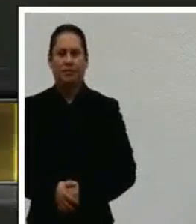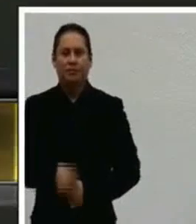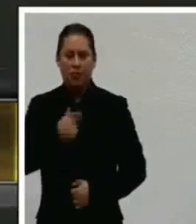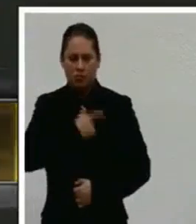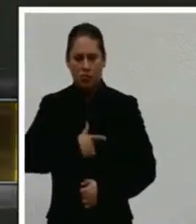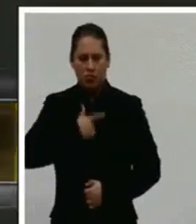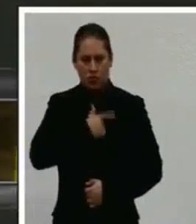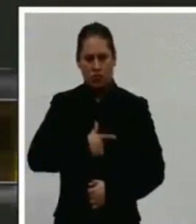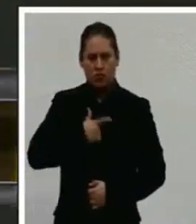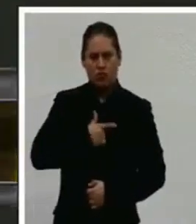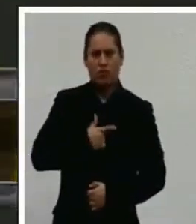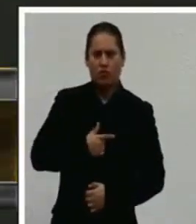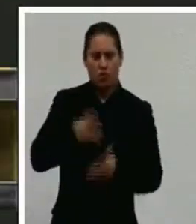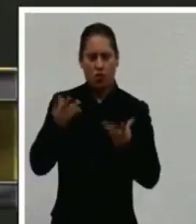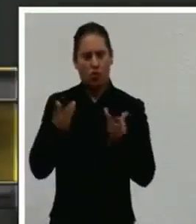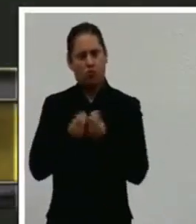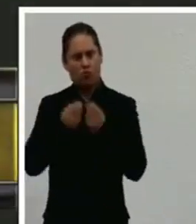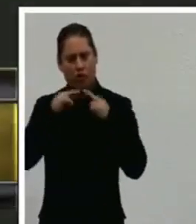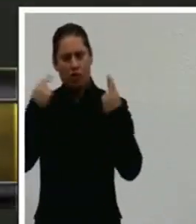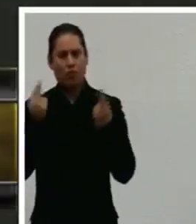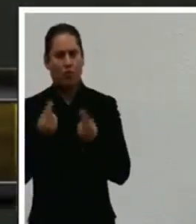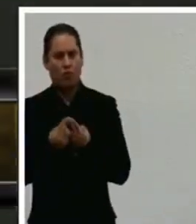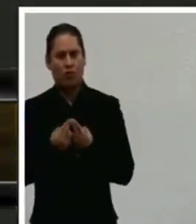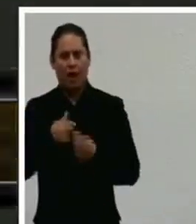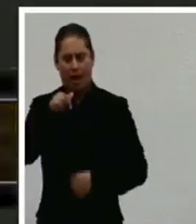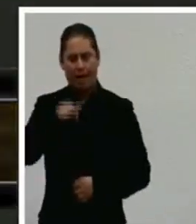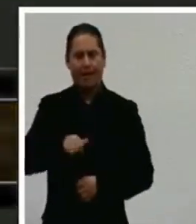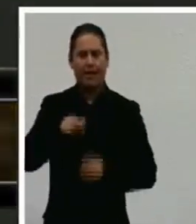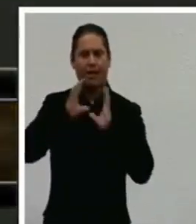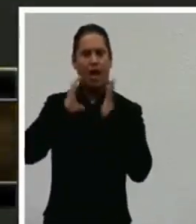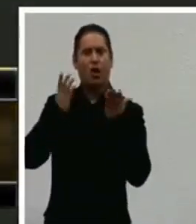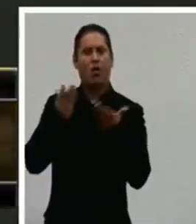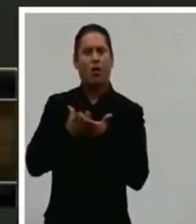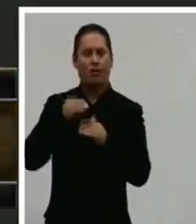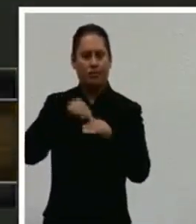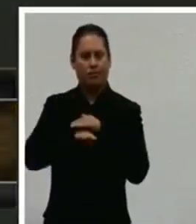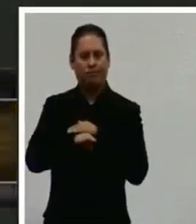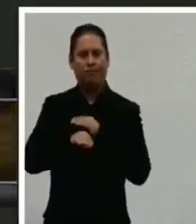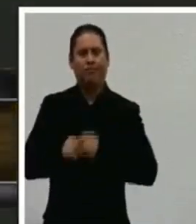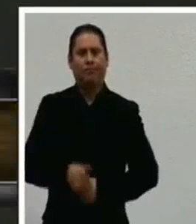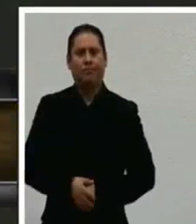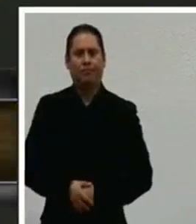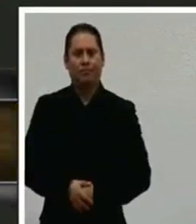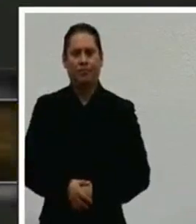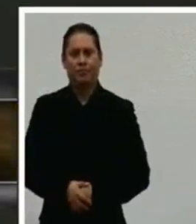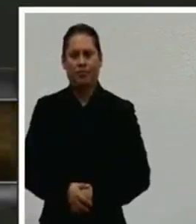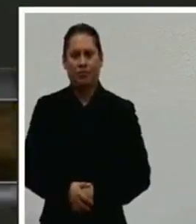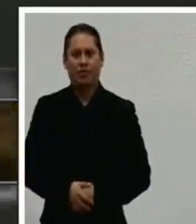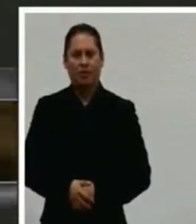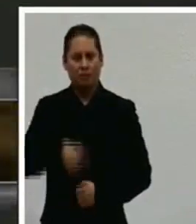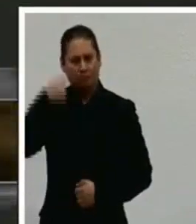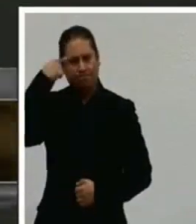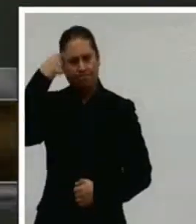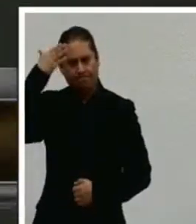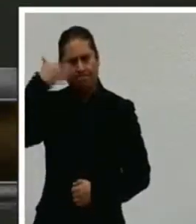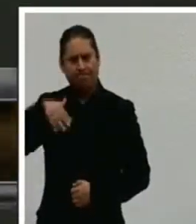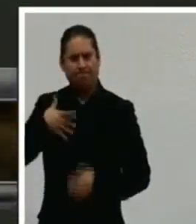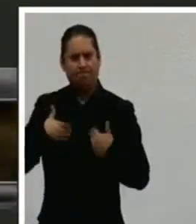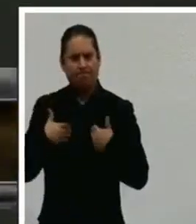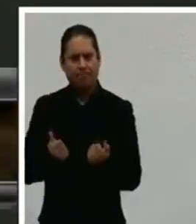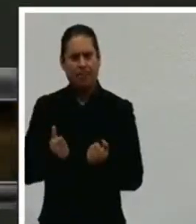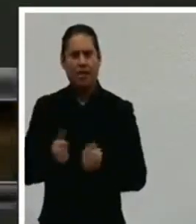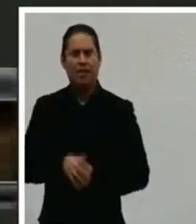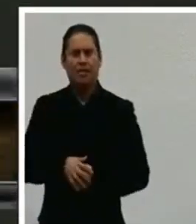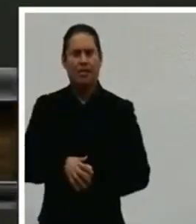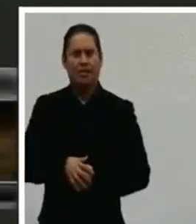un gusto estar reunidos nuevamente en la casa de las y los chiapanecos. Reconozco el empeño que cada uno de